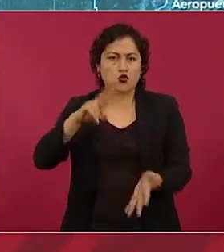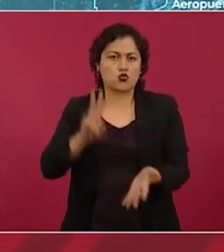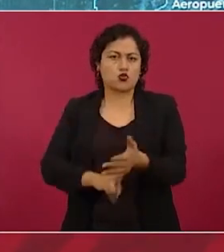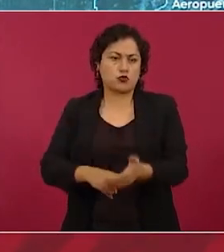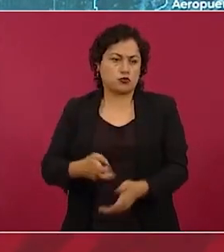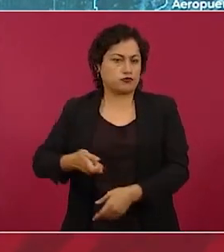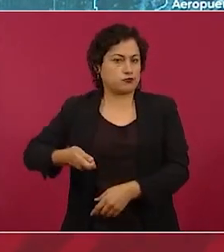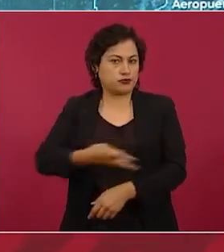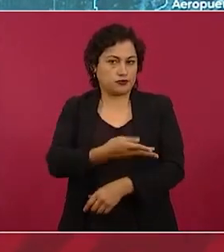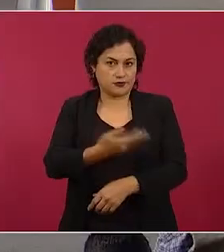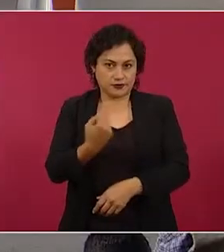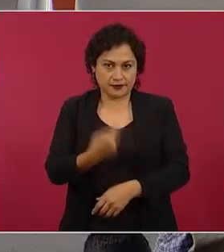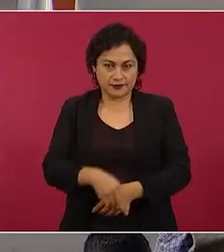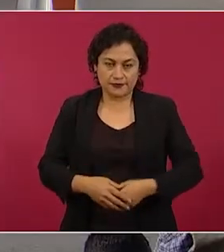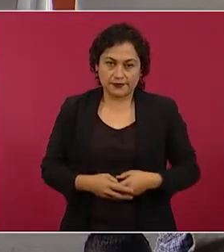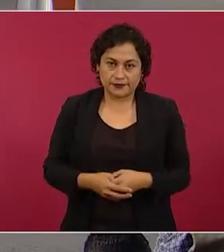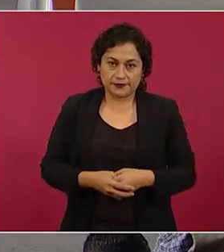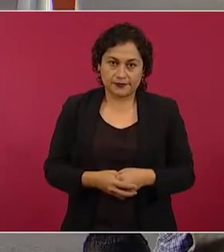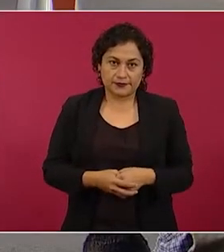Bueno,